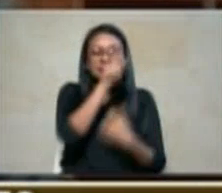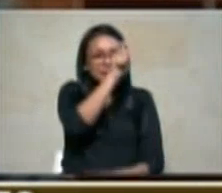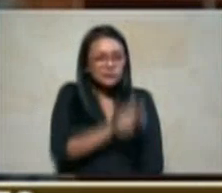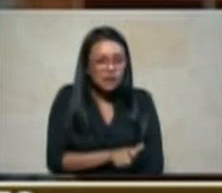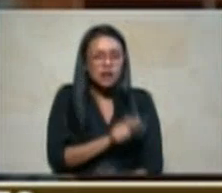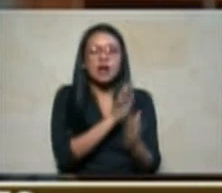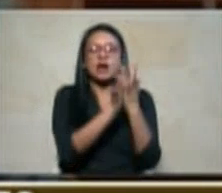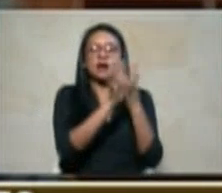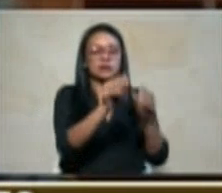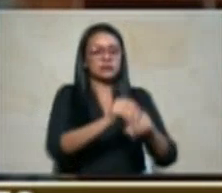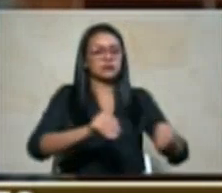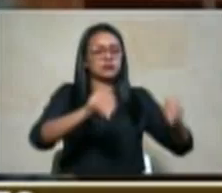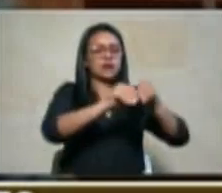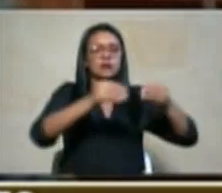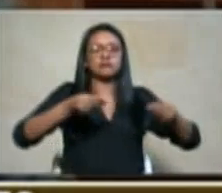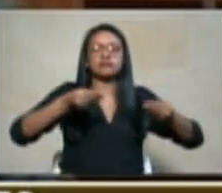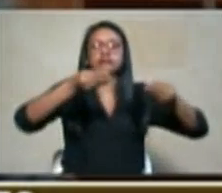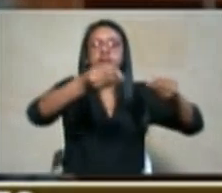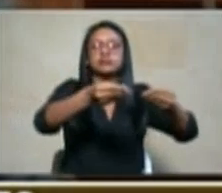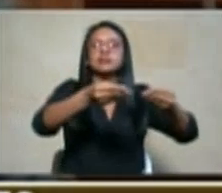que entregaron esas tierras